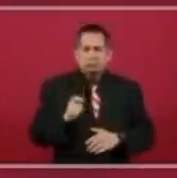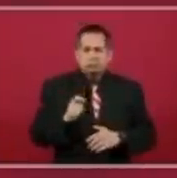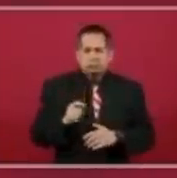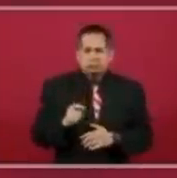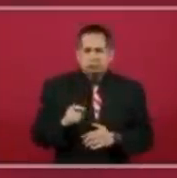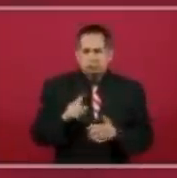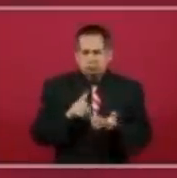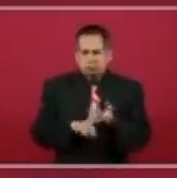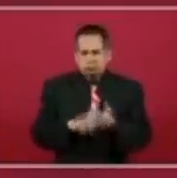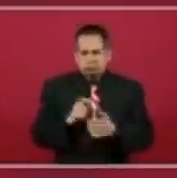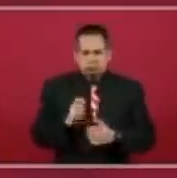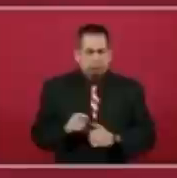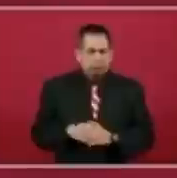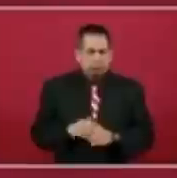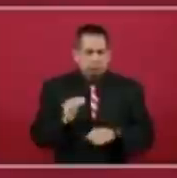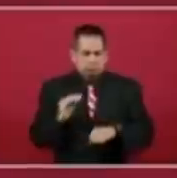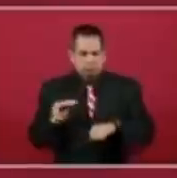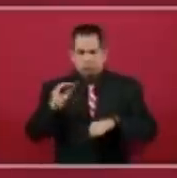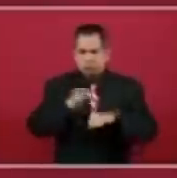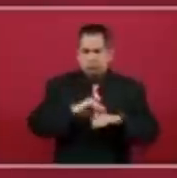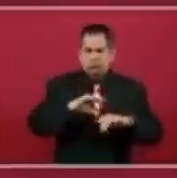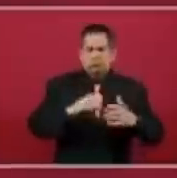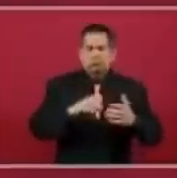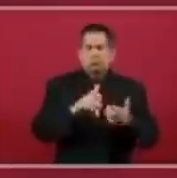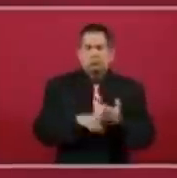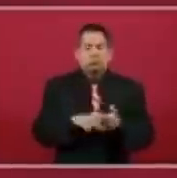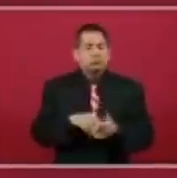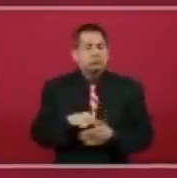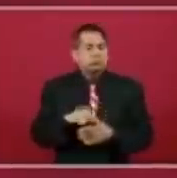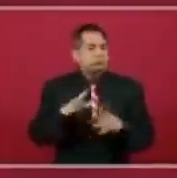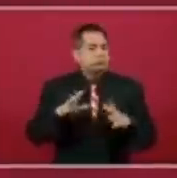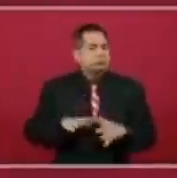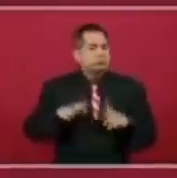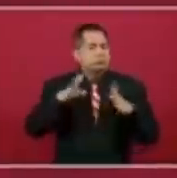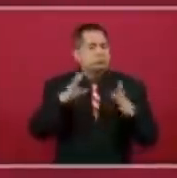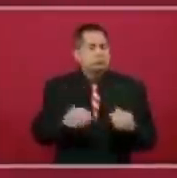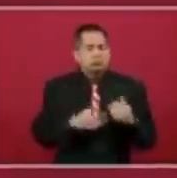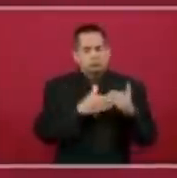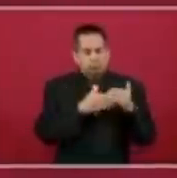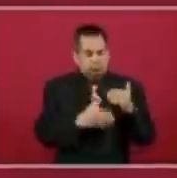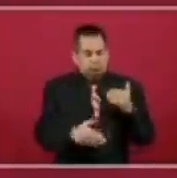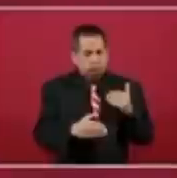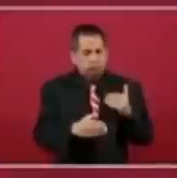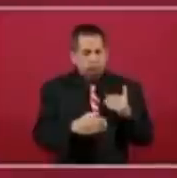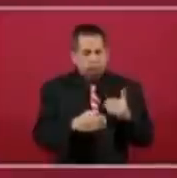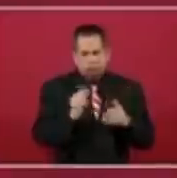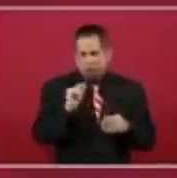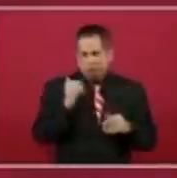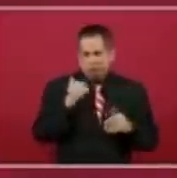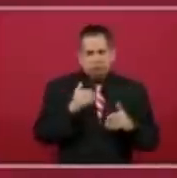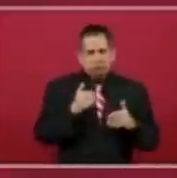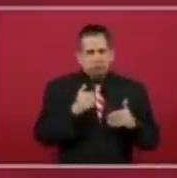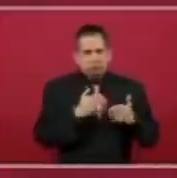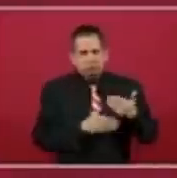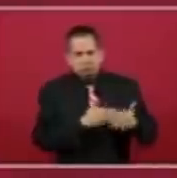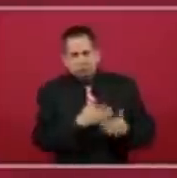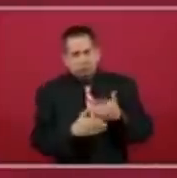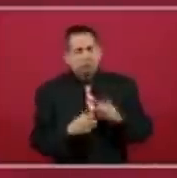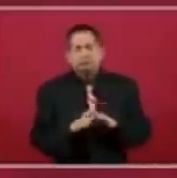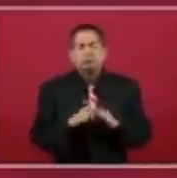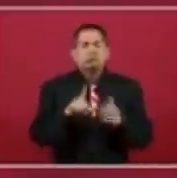se instituye en los tiempos modernos, en los tiempos actuales, luego